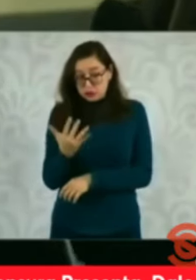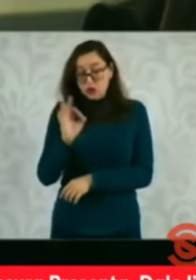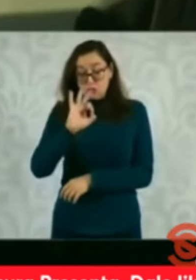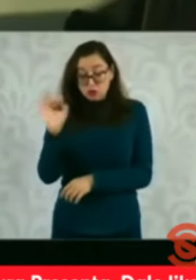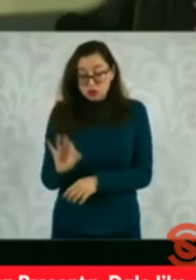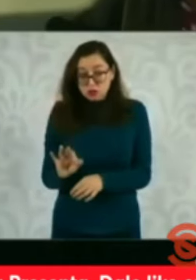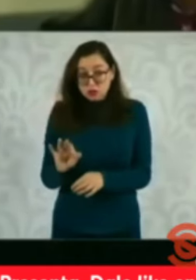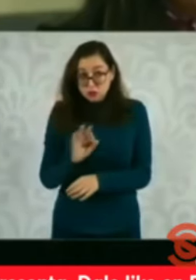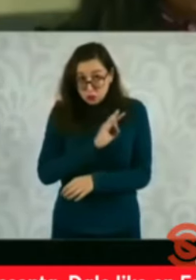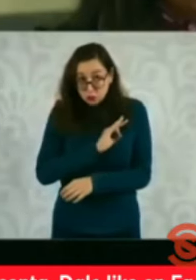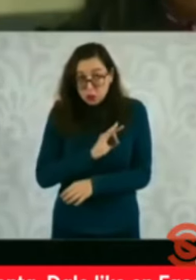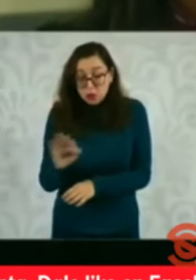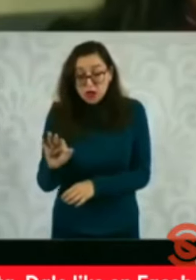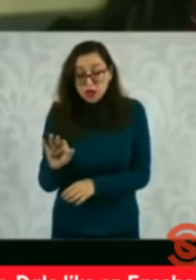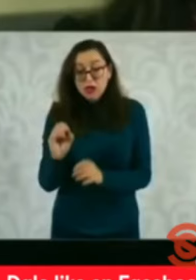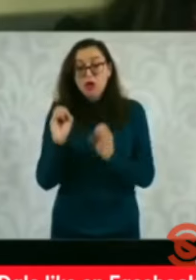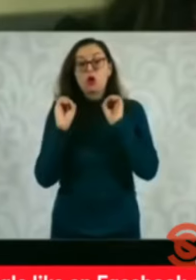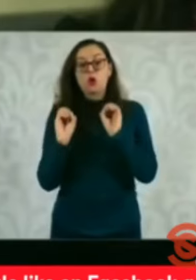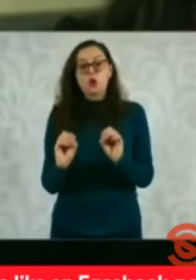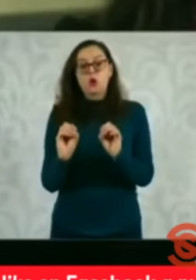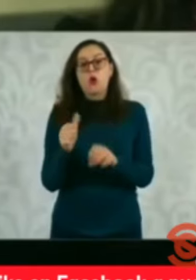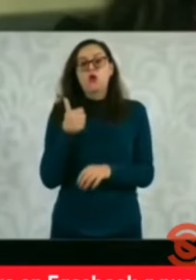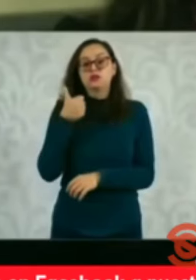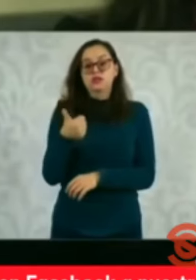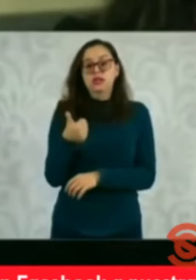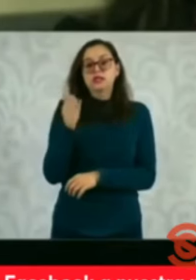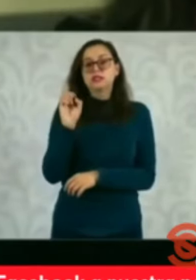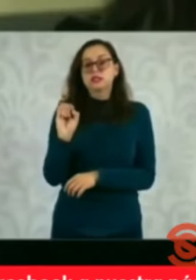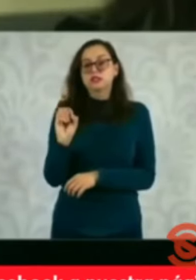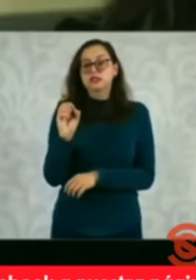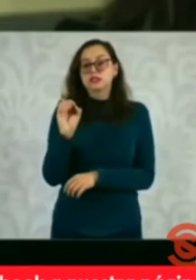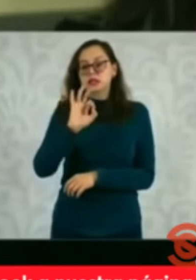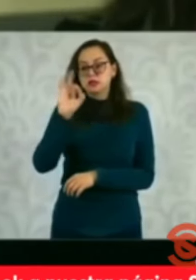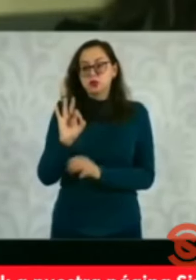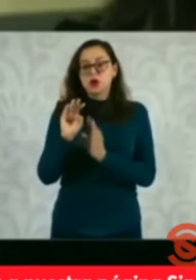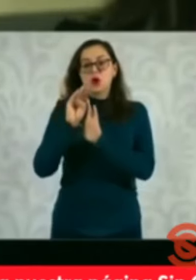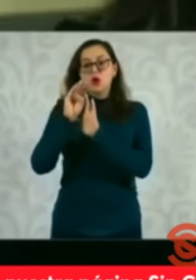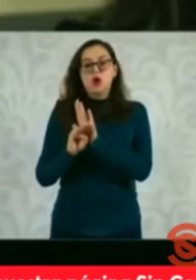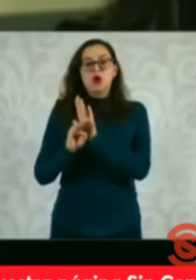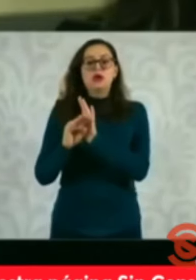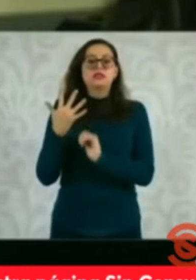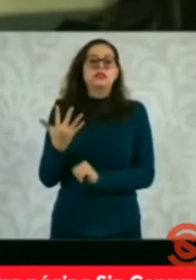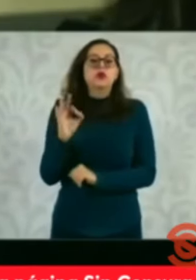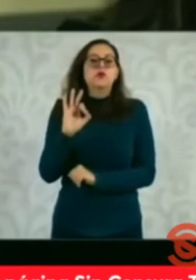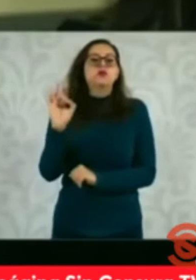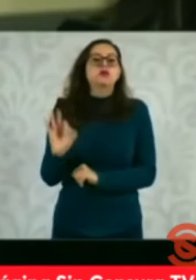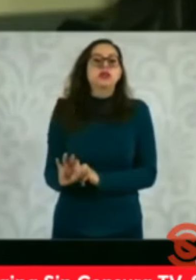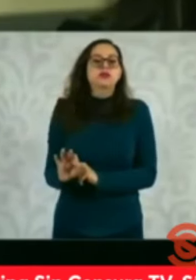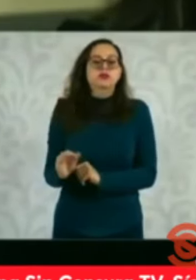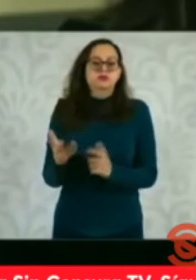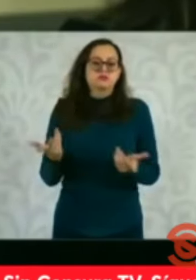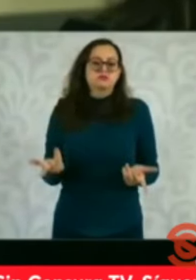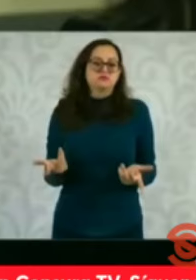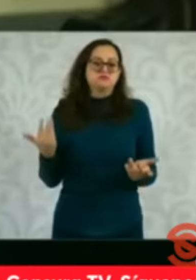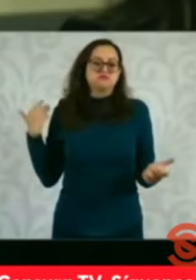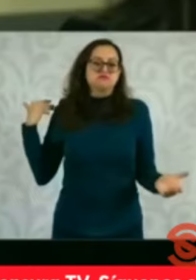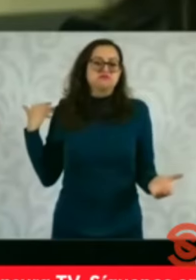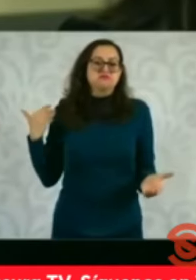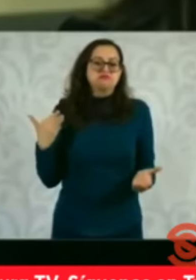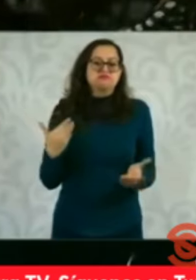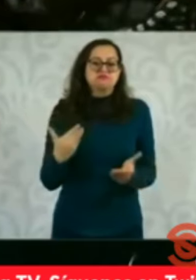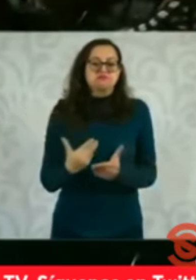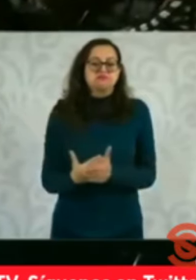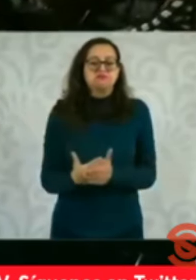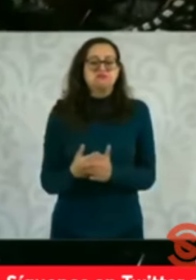dicho, o si va a bajar del 6% a solo el 5%, que es como ha trascendido que quizás va a